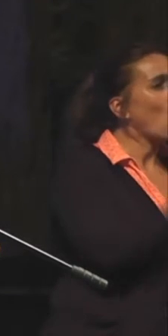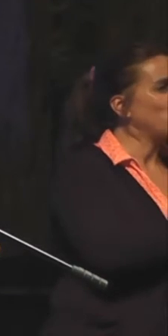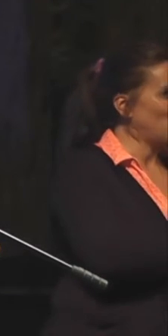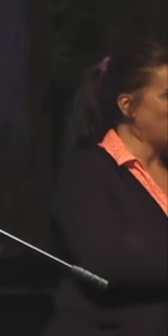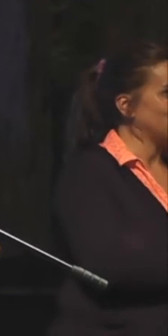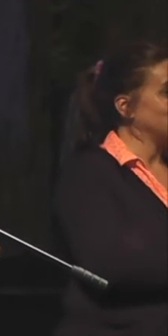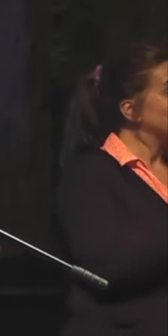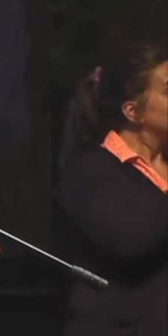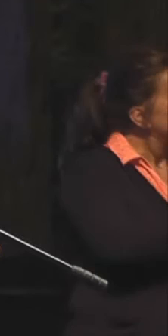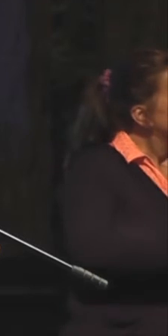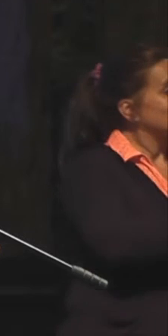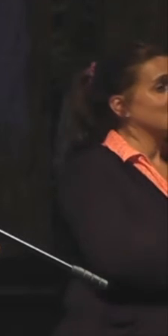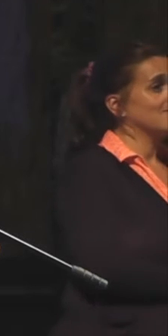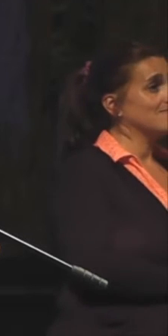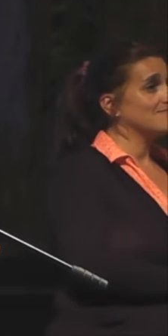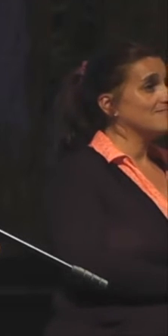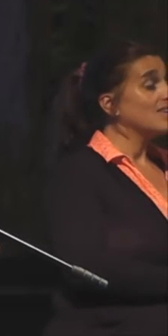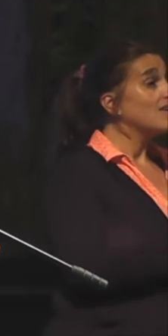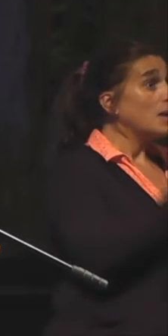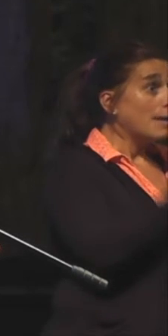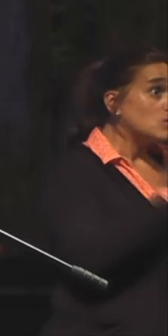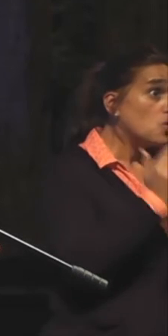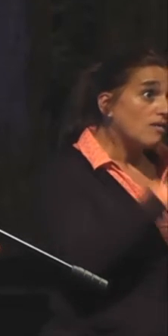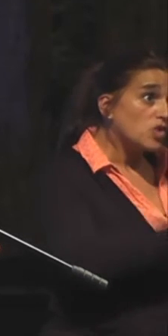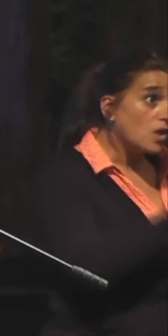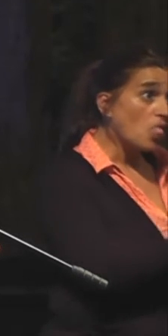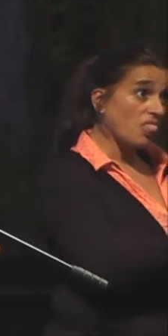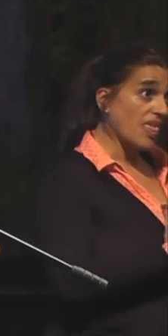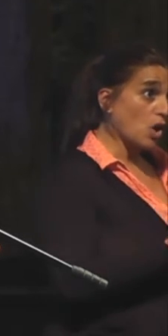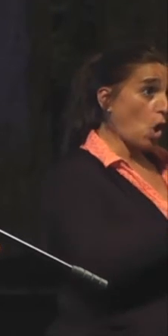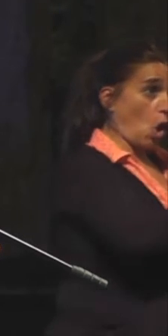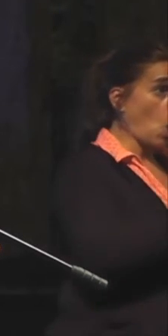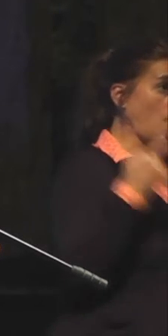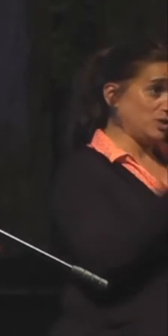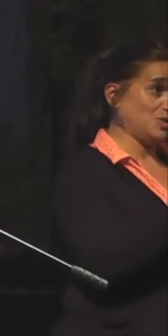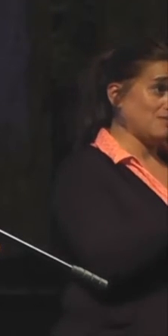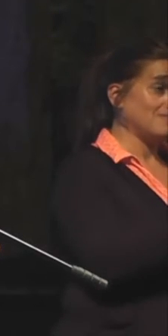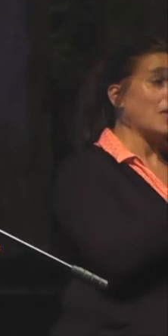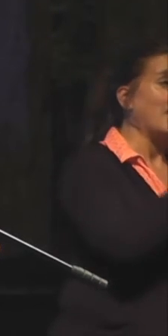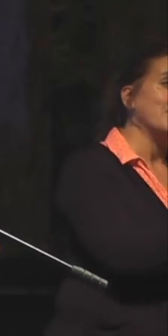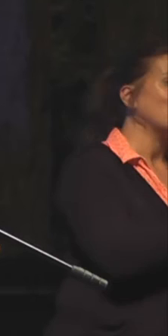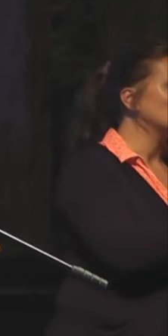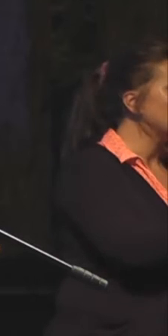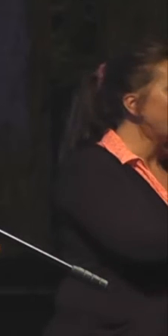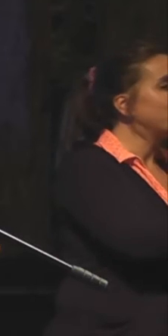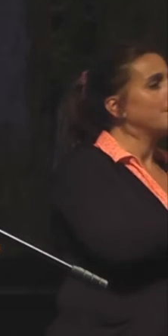con ese rol de oposición que la ciudadanía nos otorgó pero siempre con s